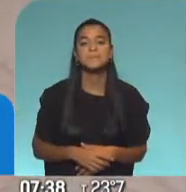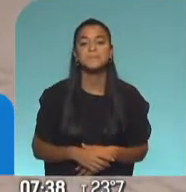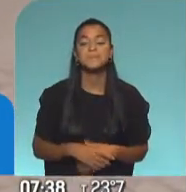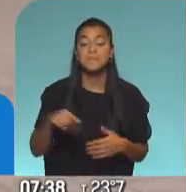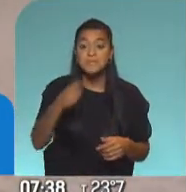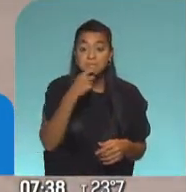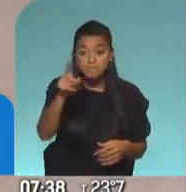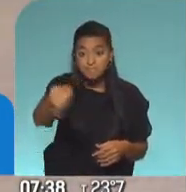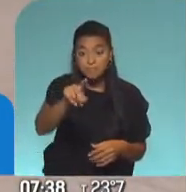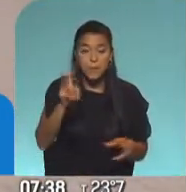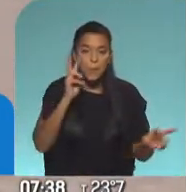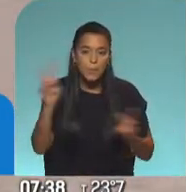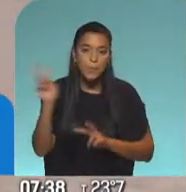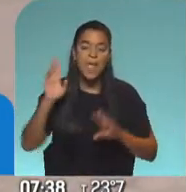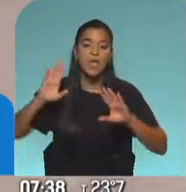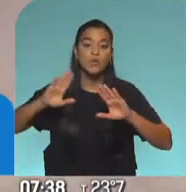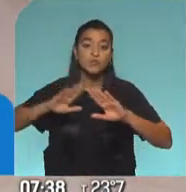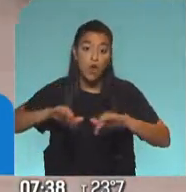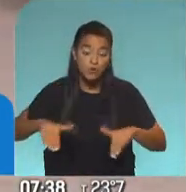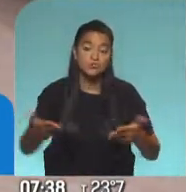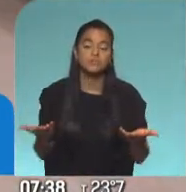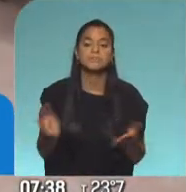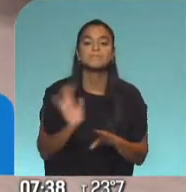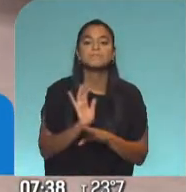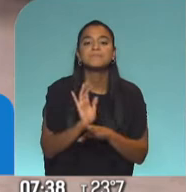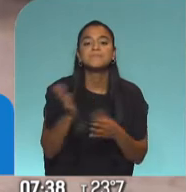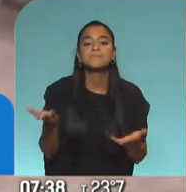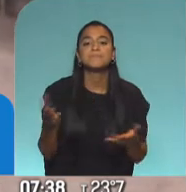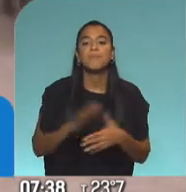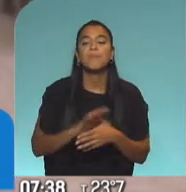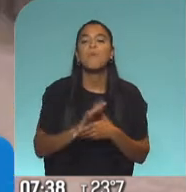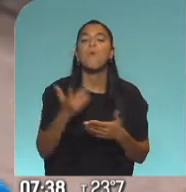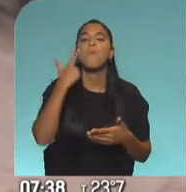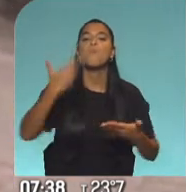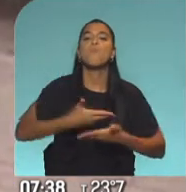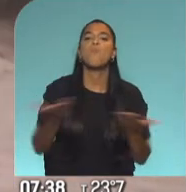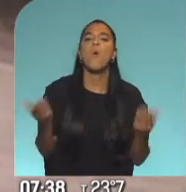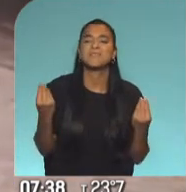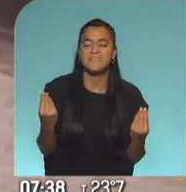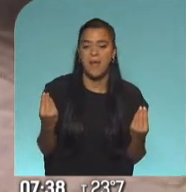ustedes ven lo que es la costa, es casi como un electrocardiograma, porque